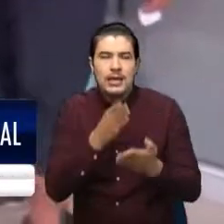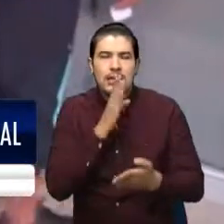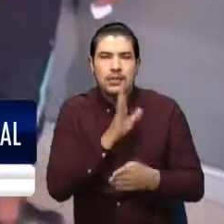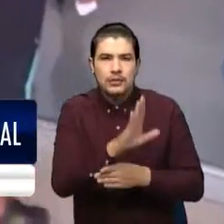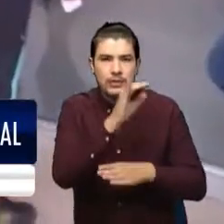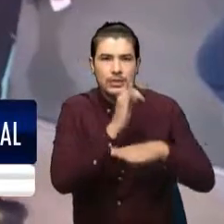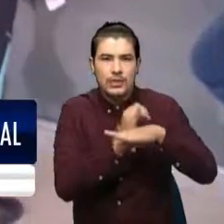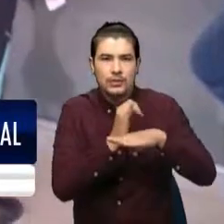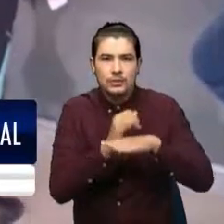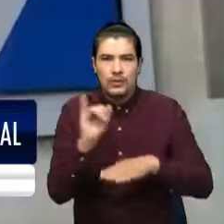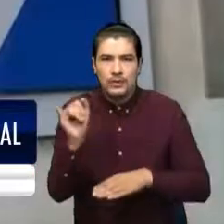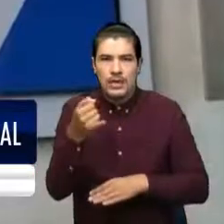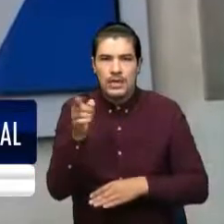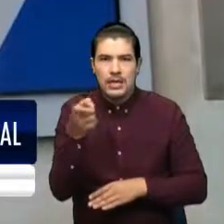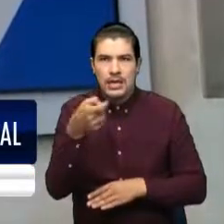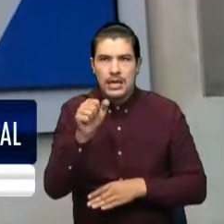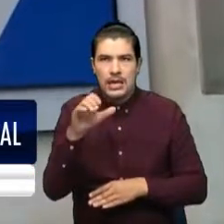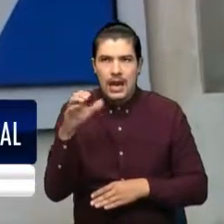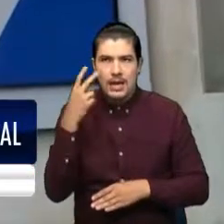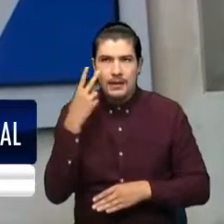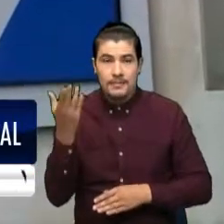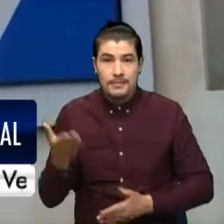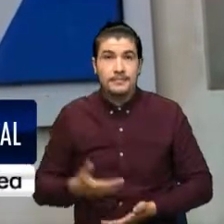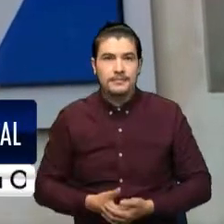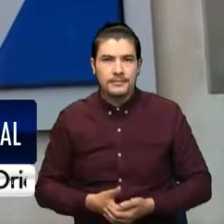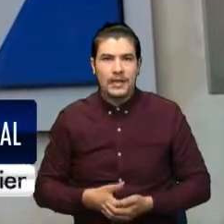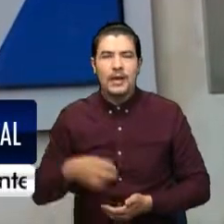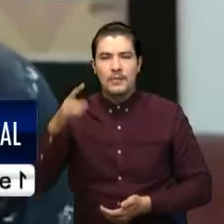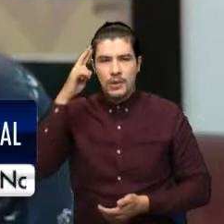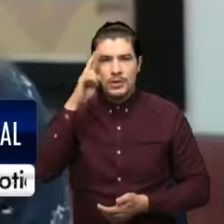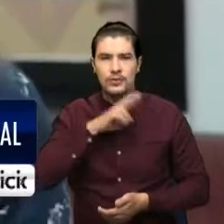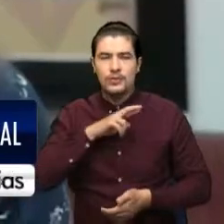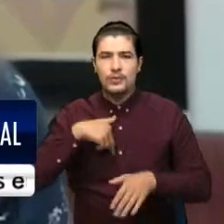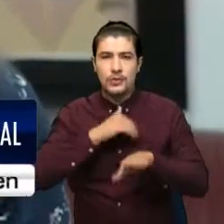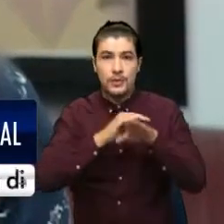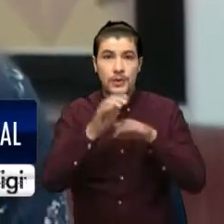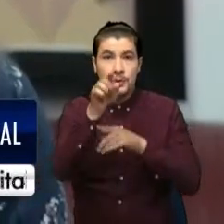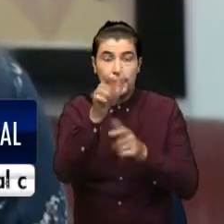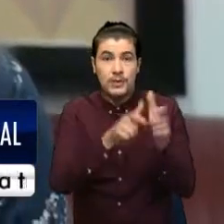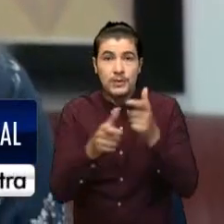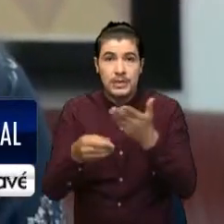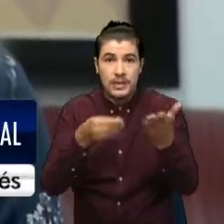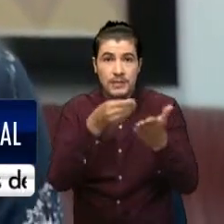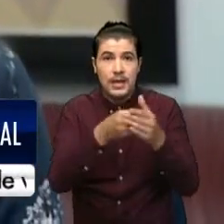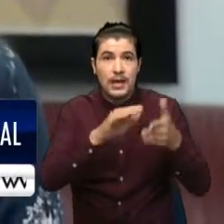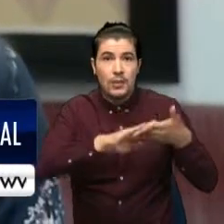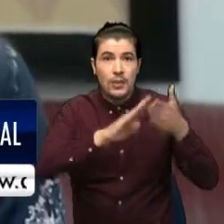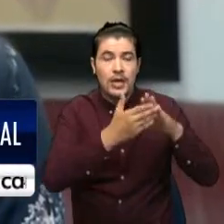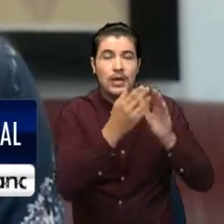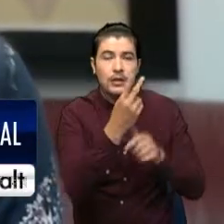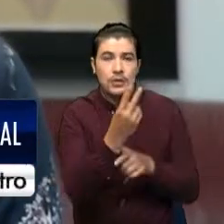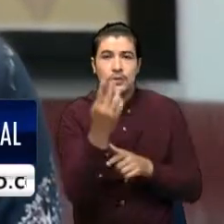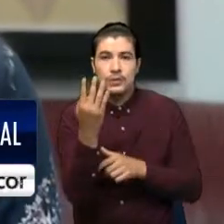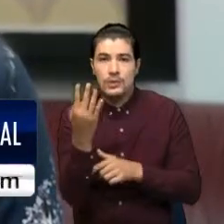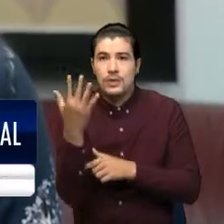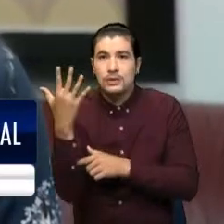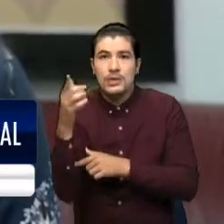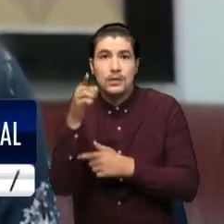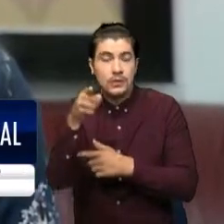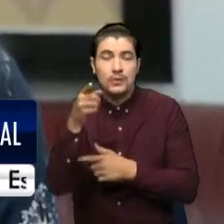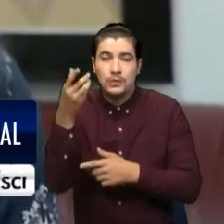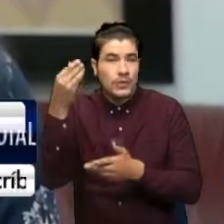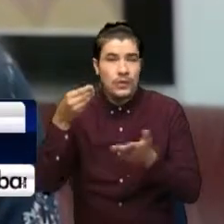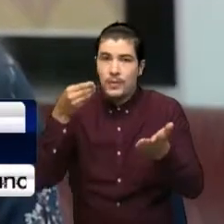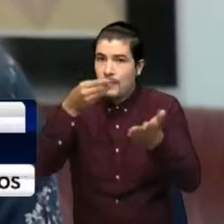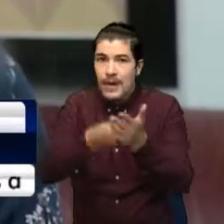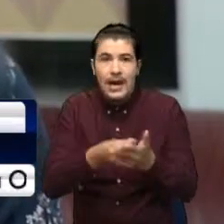geográfico agustín codazzi invitamos a los contribuyentes de los sectores 2 4 y 5 que no cancelaron el